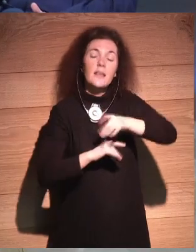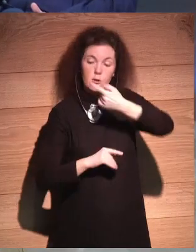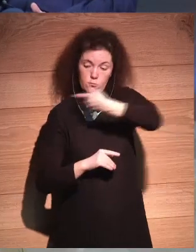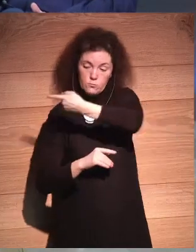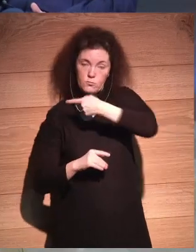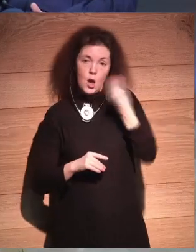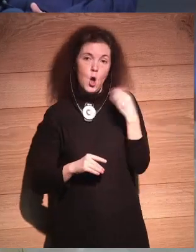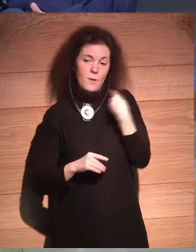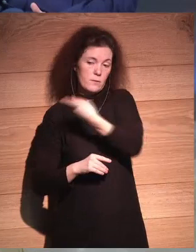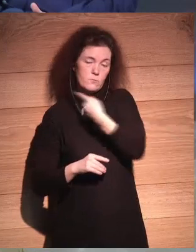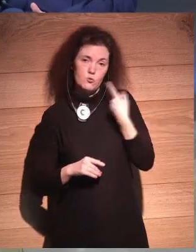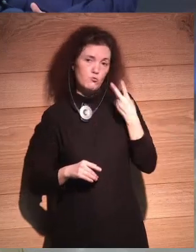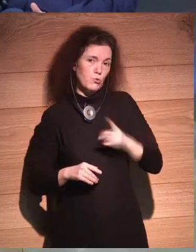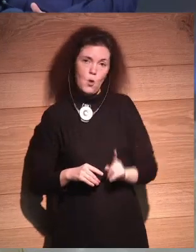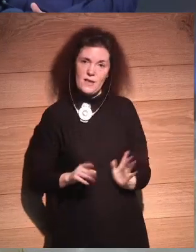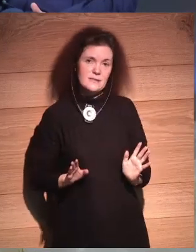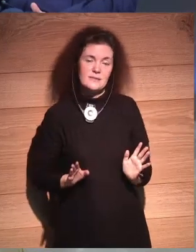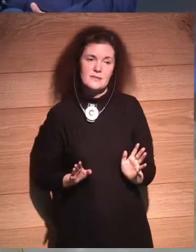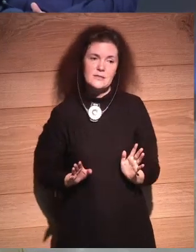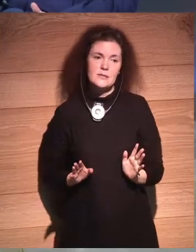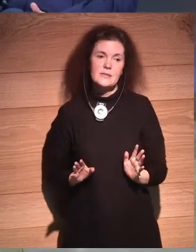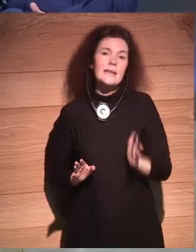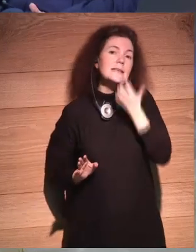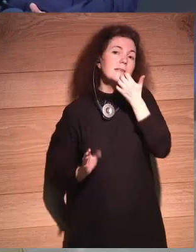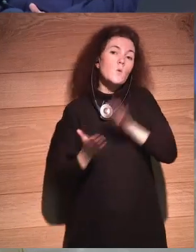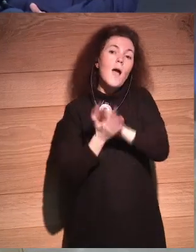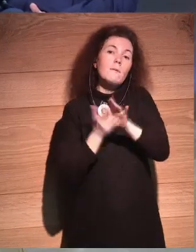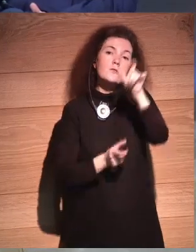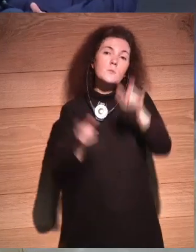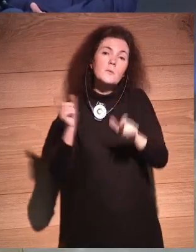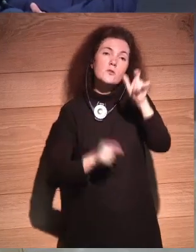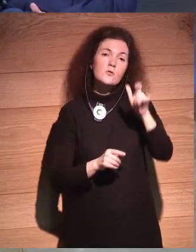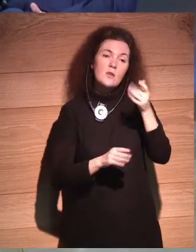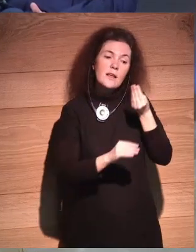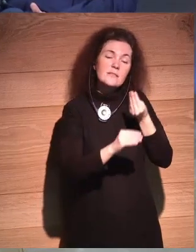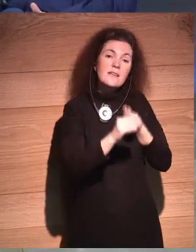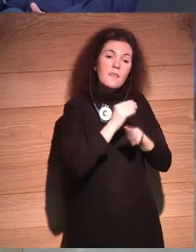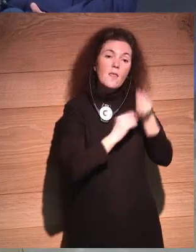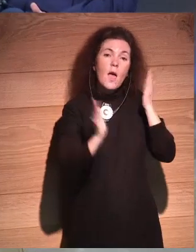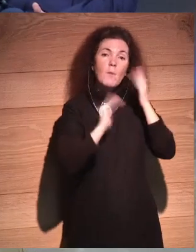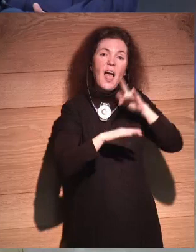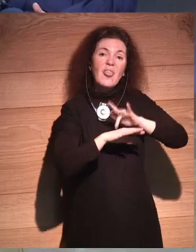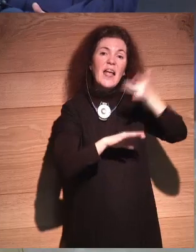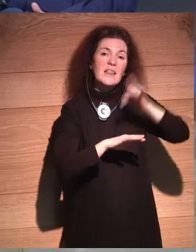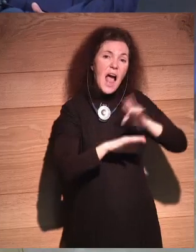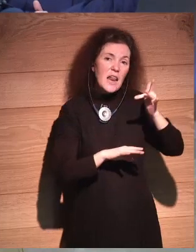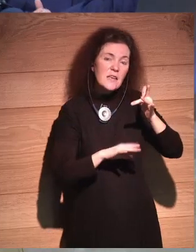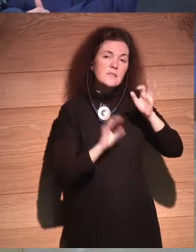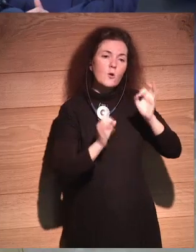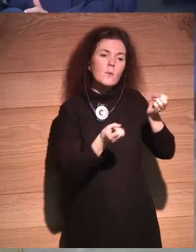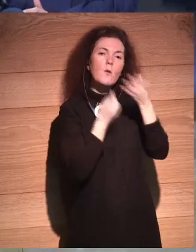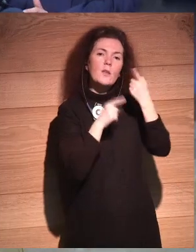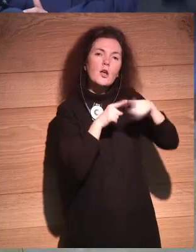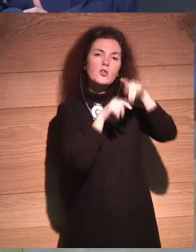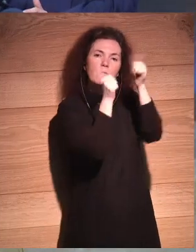jóvenes exactamente los que estamos aquí. Si hablas con personas que son nativos digitales, te van a contar las